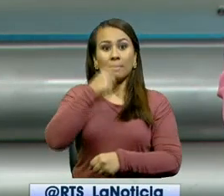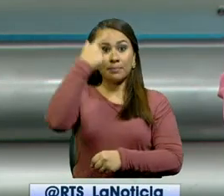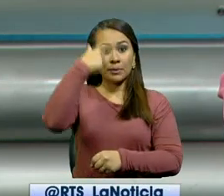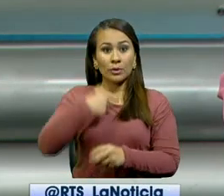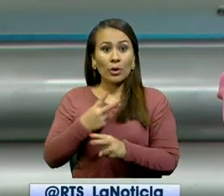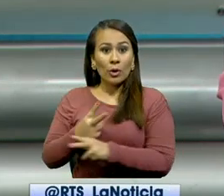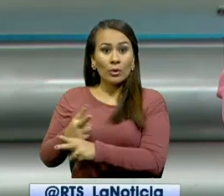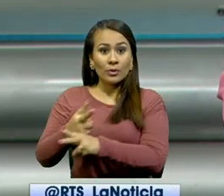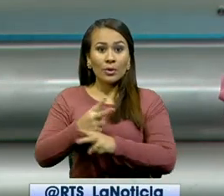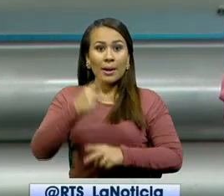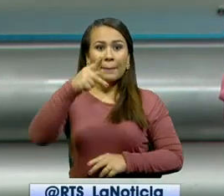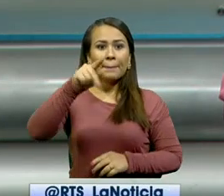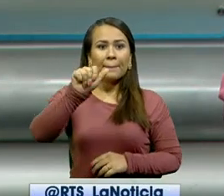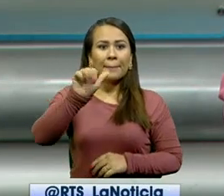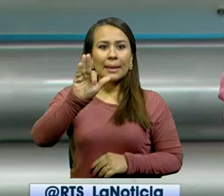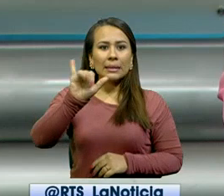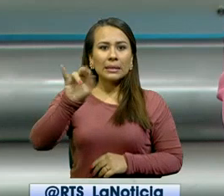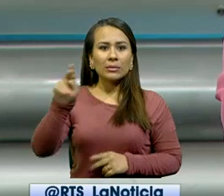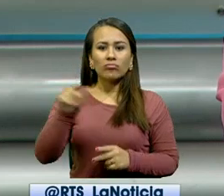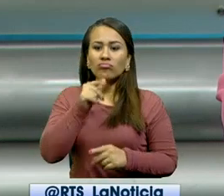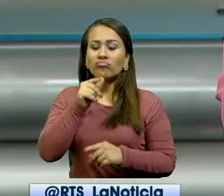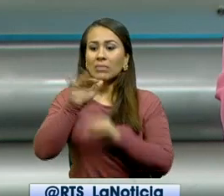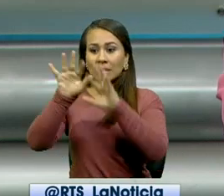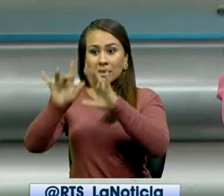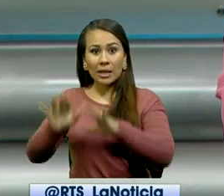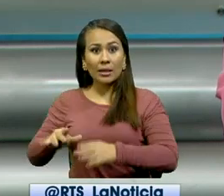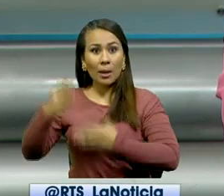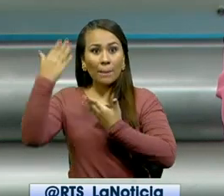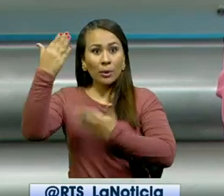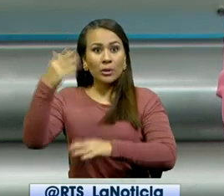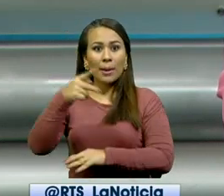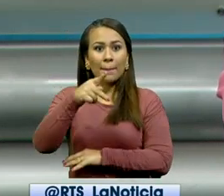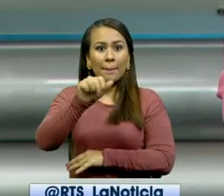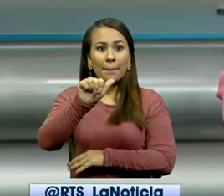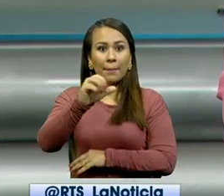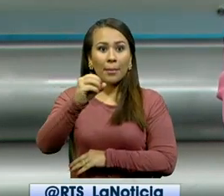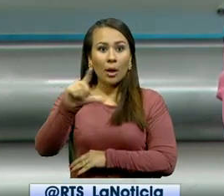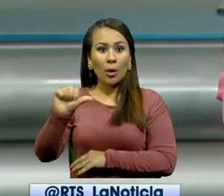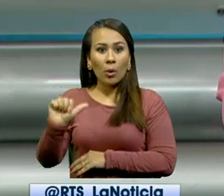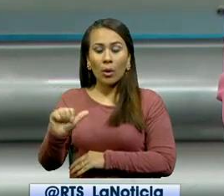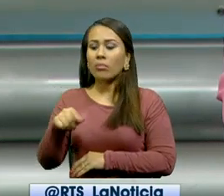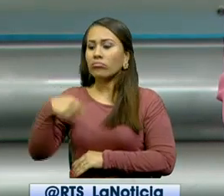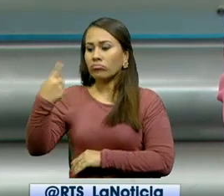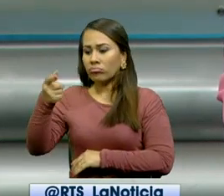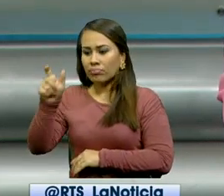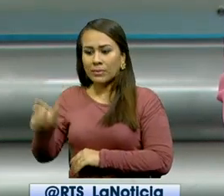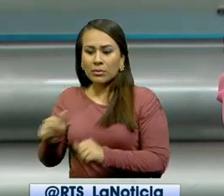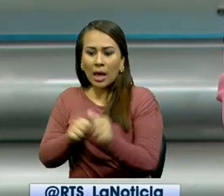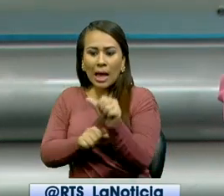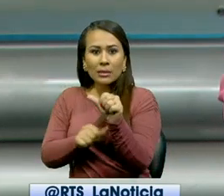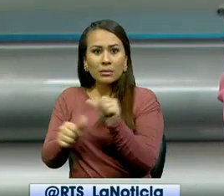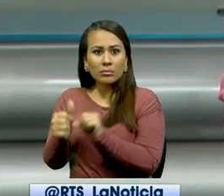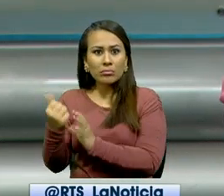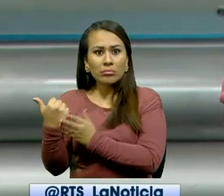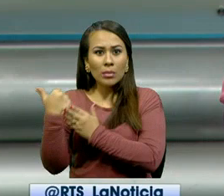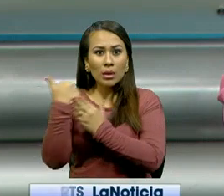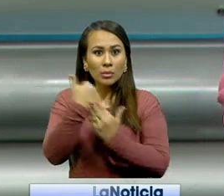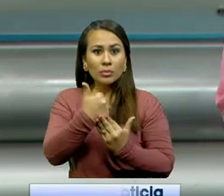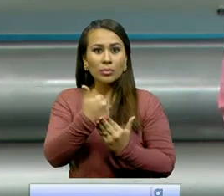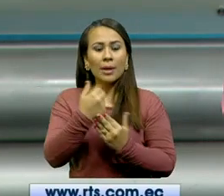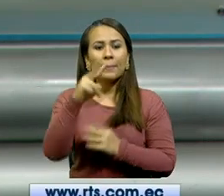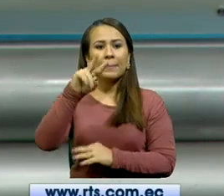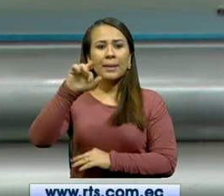la secretaria de Política Paola Pavón y el asesor presidencial Virgilio Hernández. Enseguida la